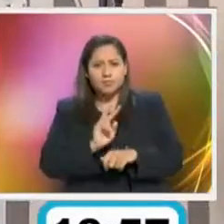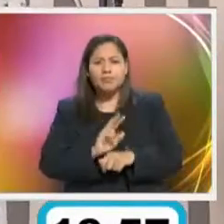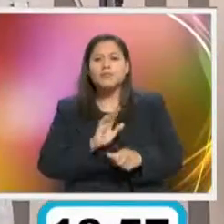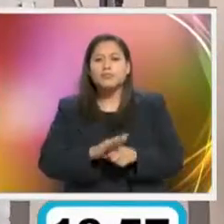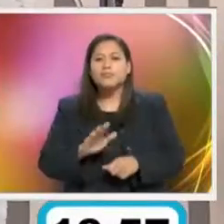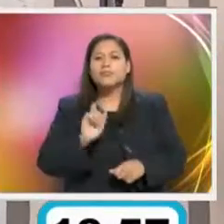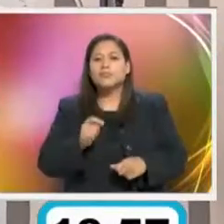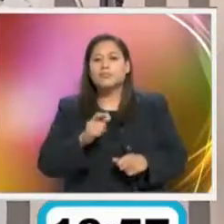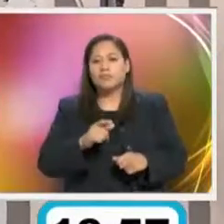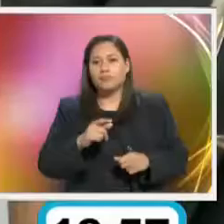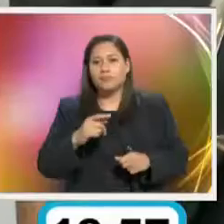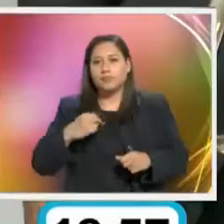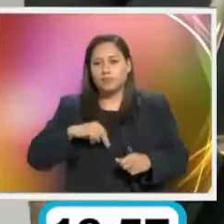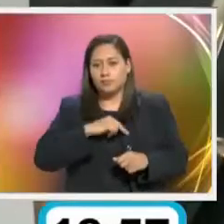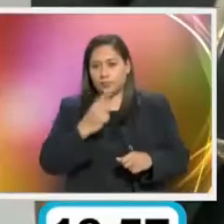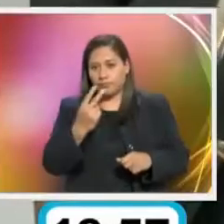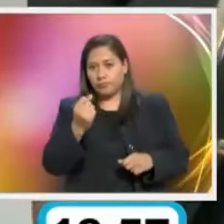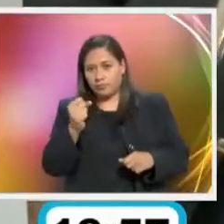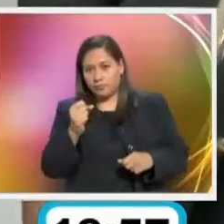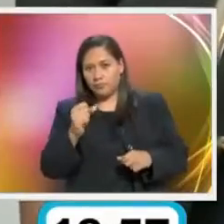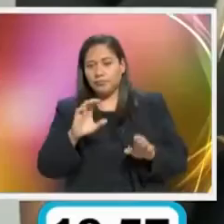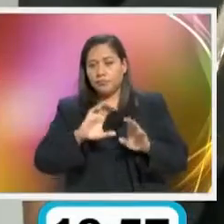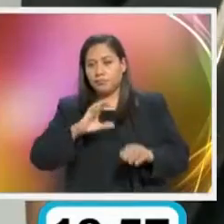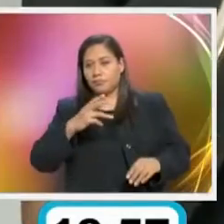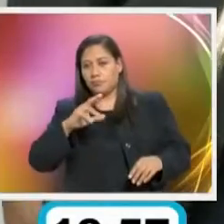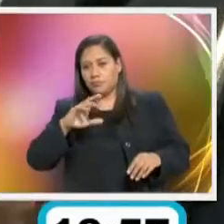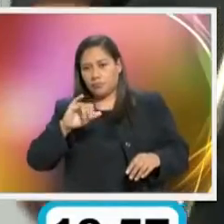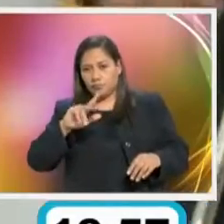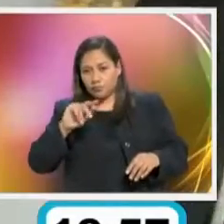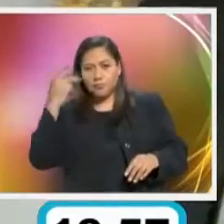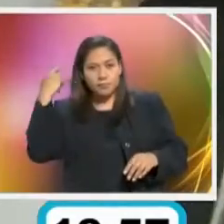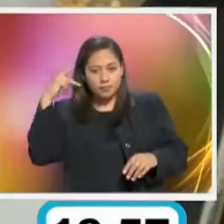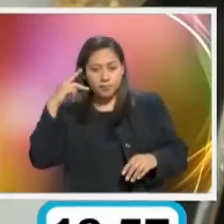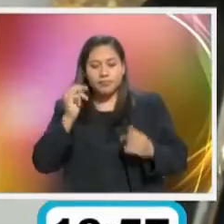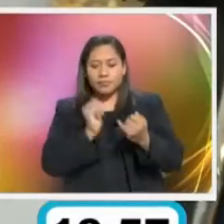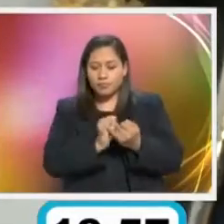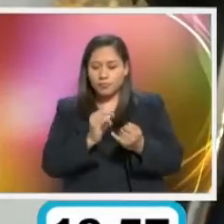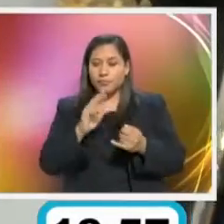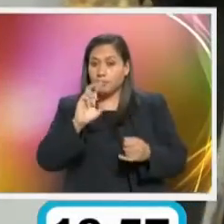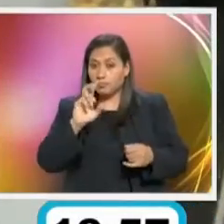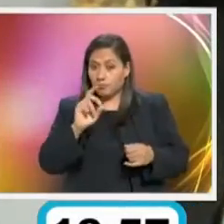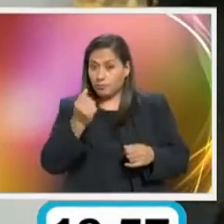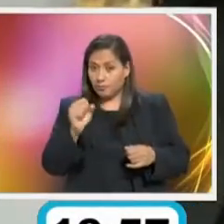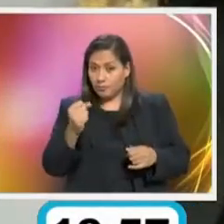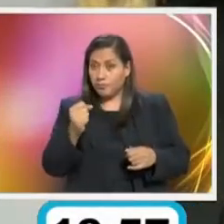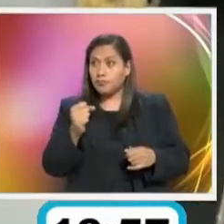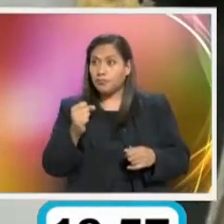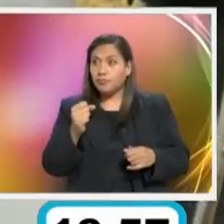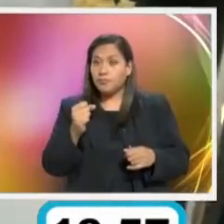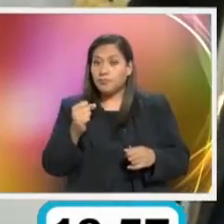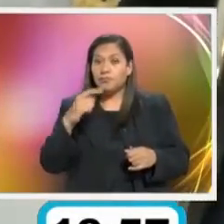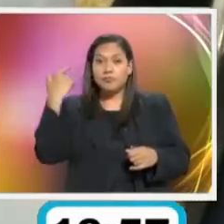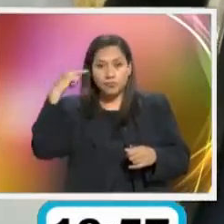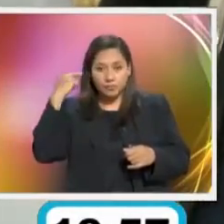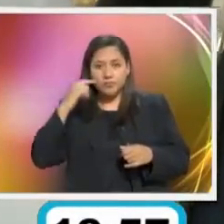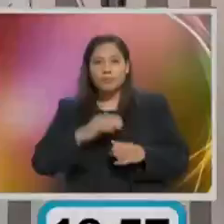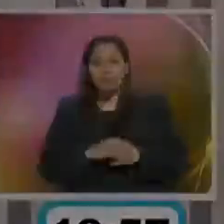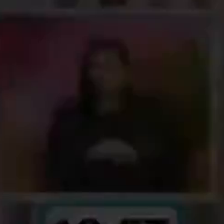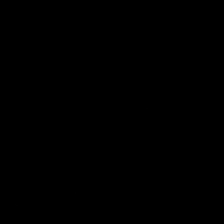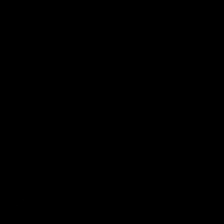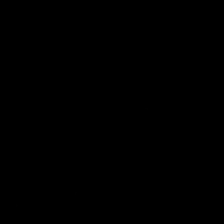son y cuándo? Vamos a estar el 2 de septiembre con The Chamanas en el Cactus Bar en Puebla y vamos a estar también el 30 de septiembre en Guadalajara.